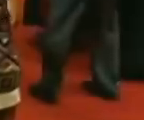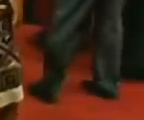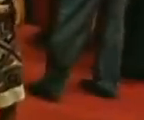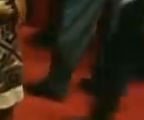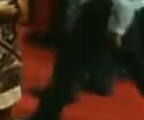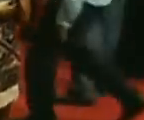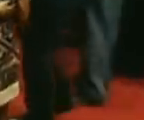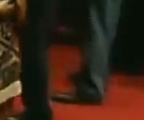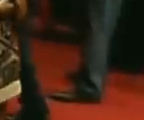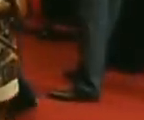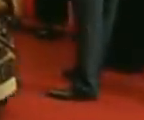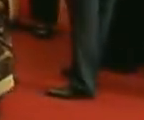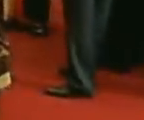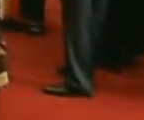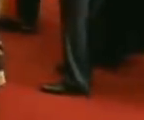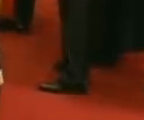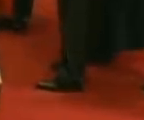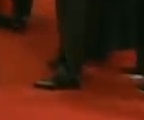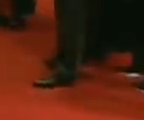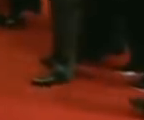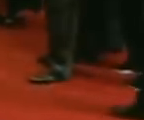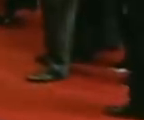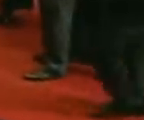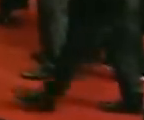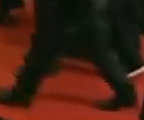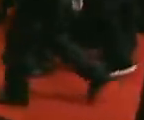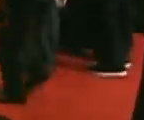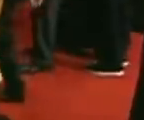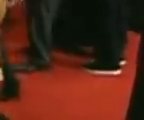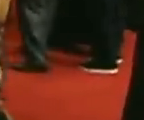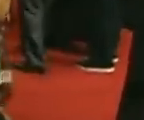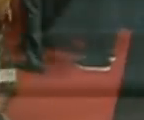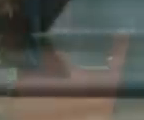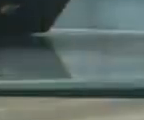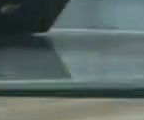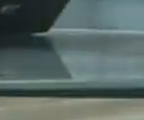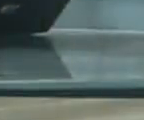Consejo Nacional Electoral, vamos a despedir esta transmisión. Adelante.